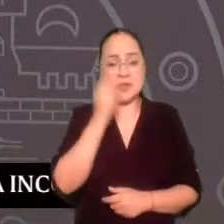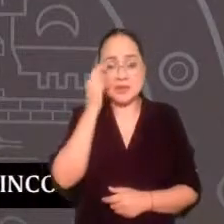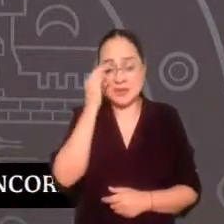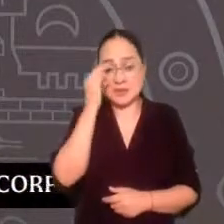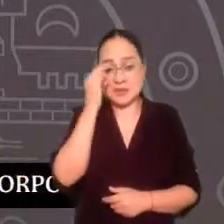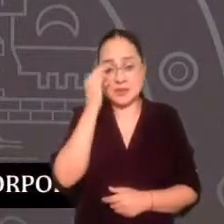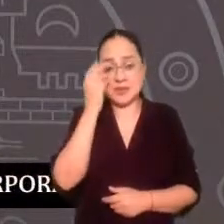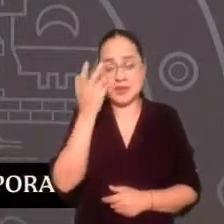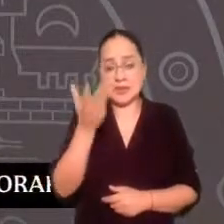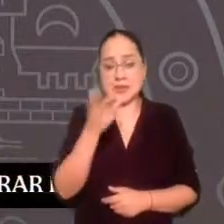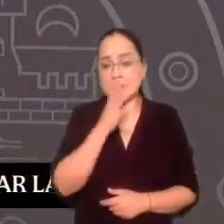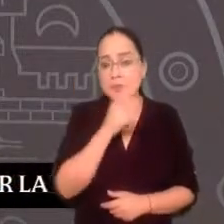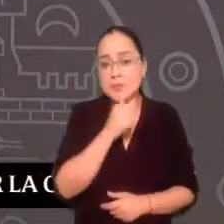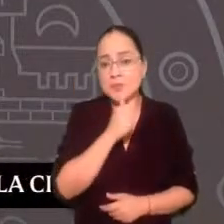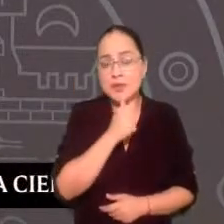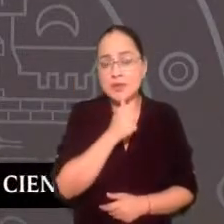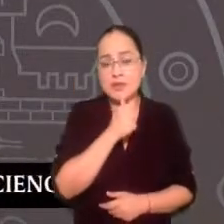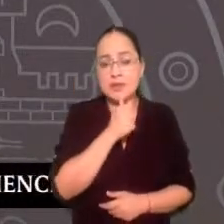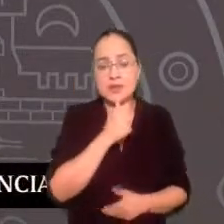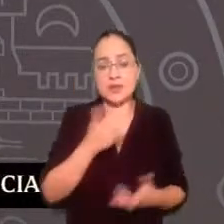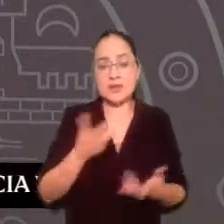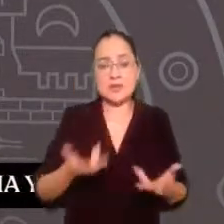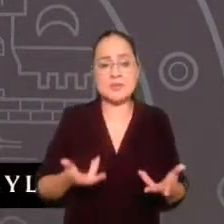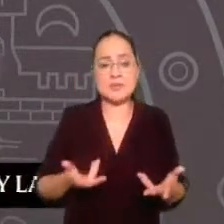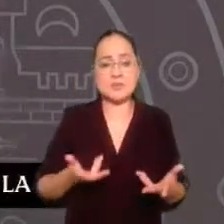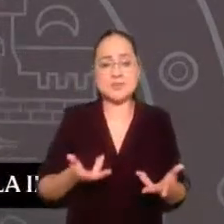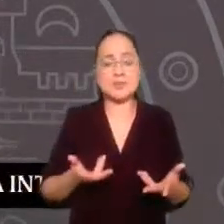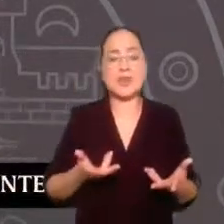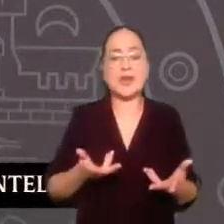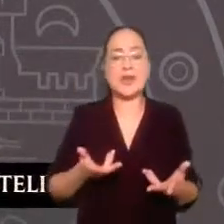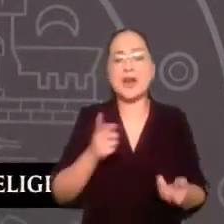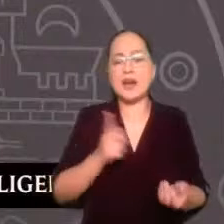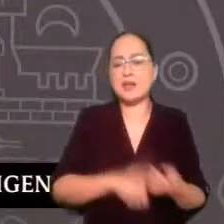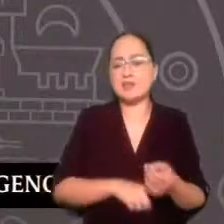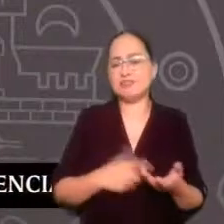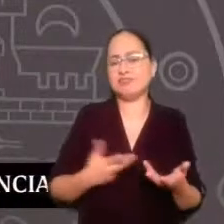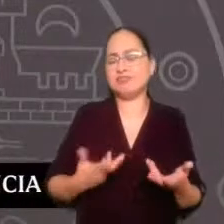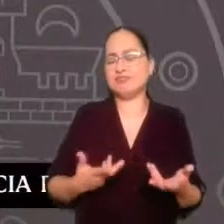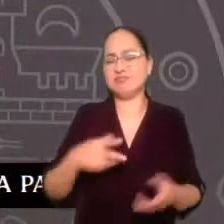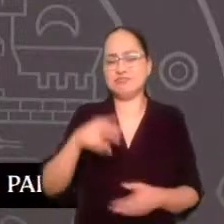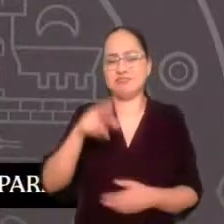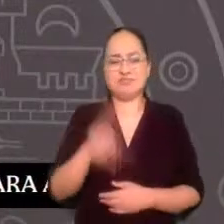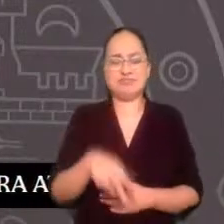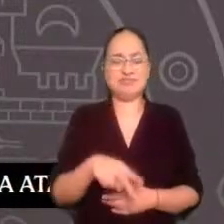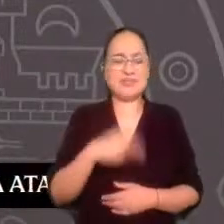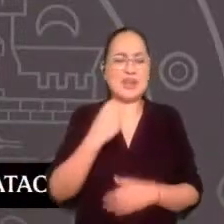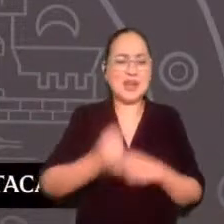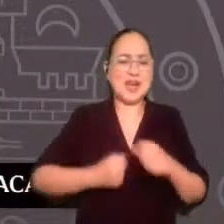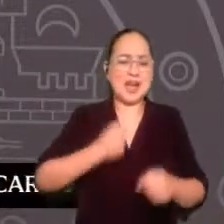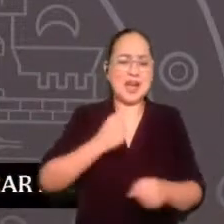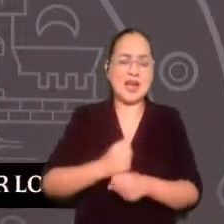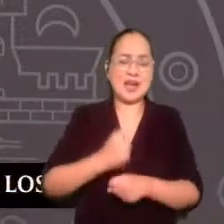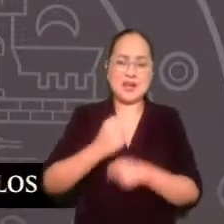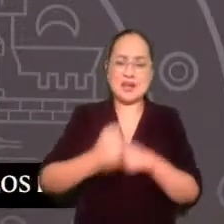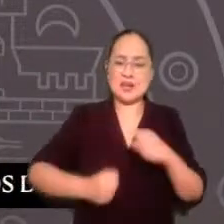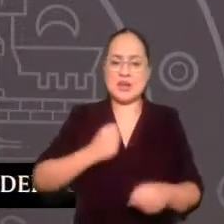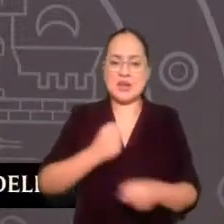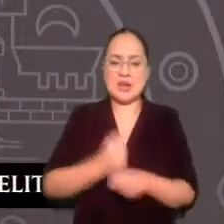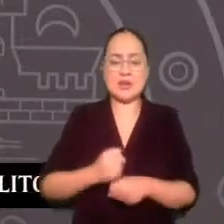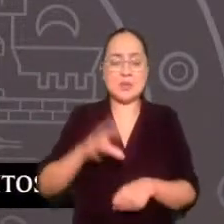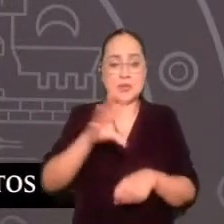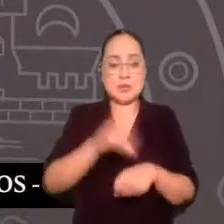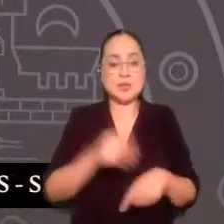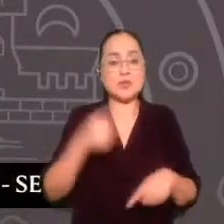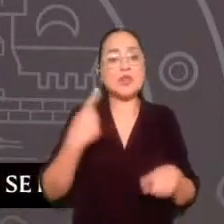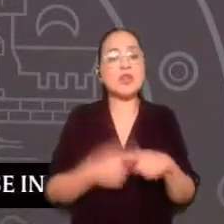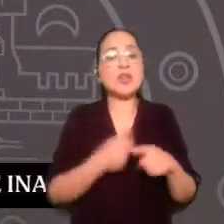transmitir el eso. Entonces, y pues, ha durado años, pero la concesión la tiene que aprobar el Congreso.